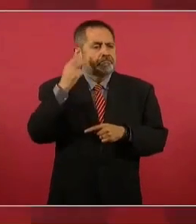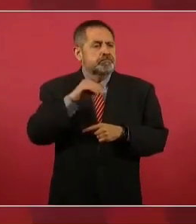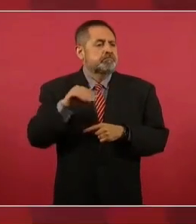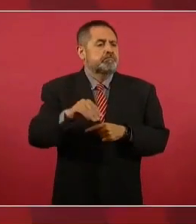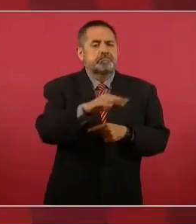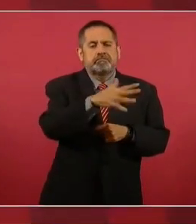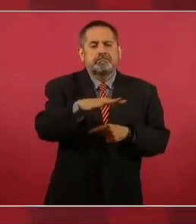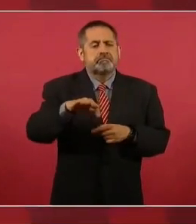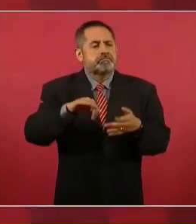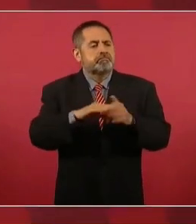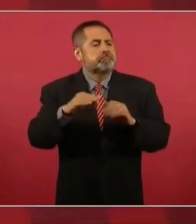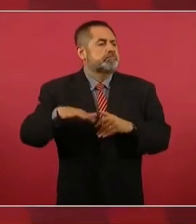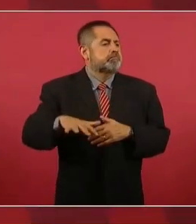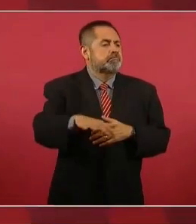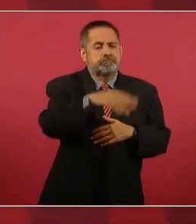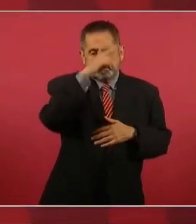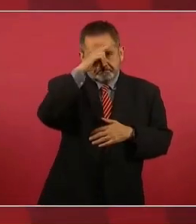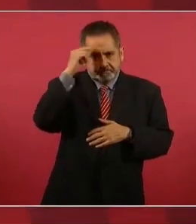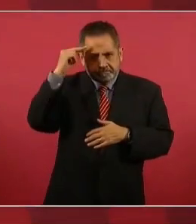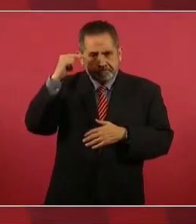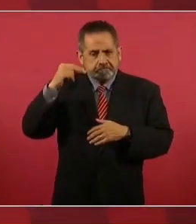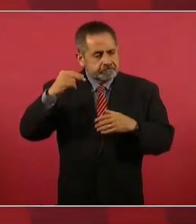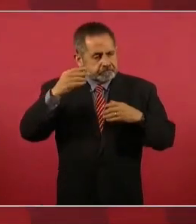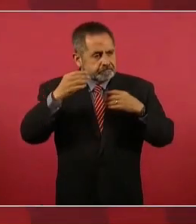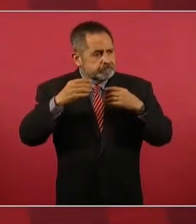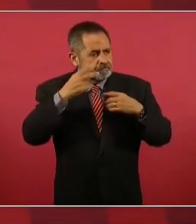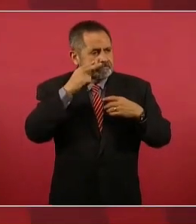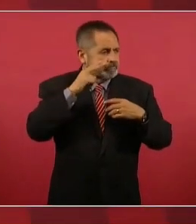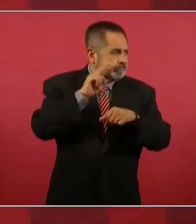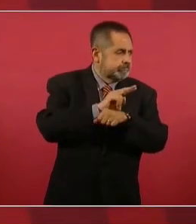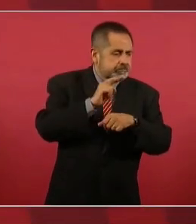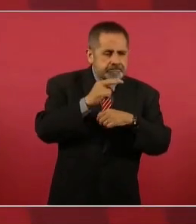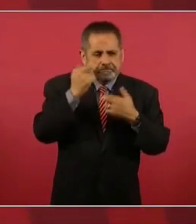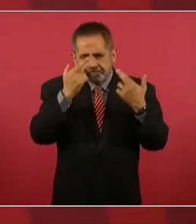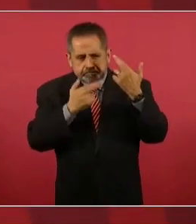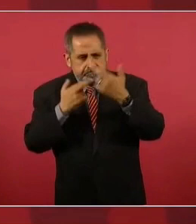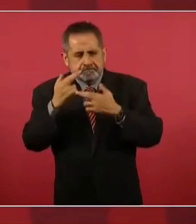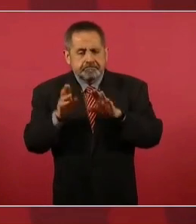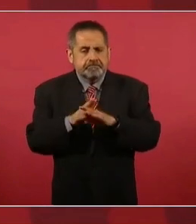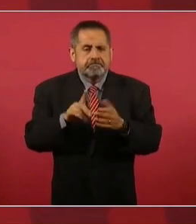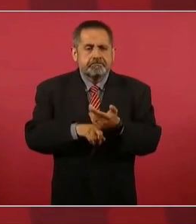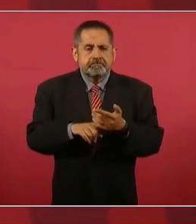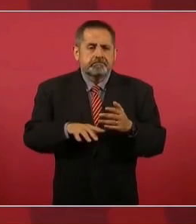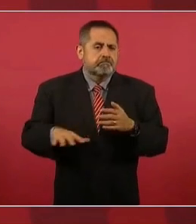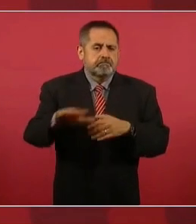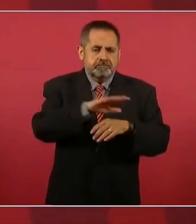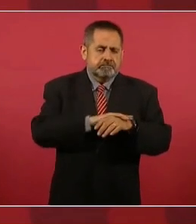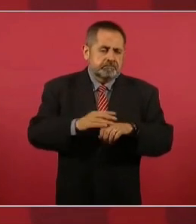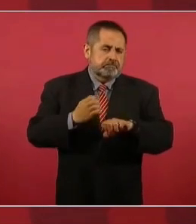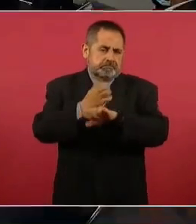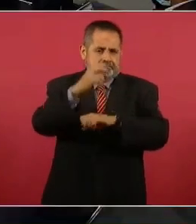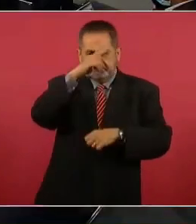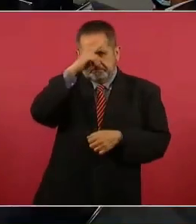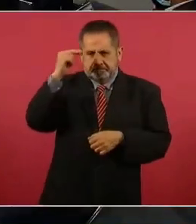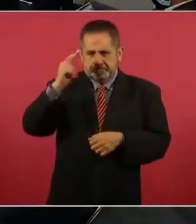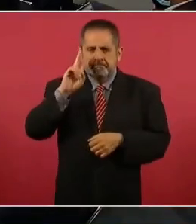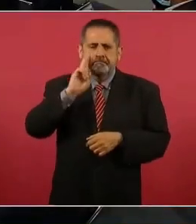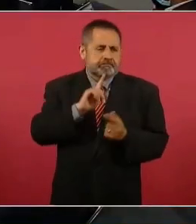costa de Nayarit y vamos a estar en el estado de Nayarit para